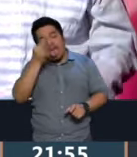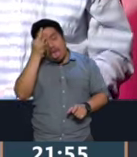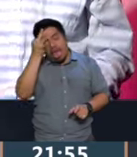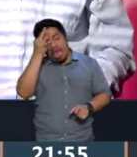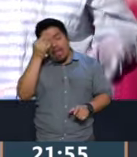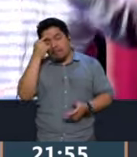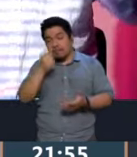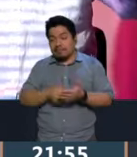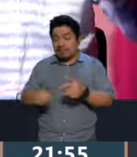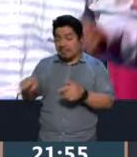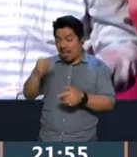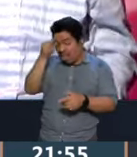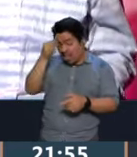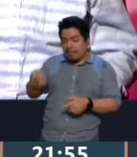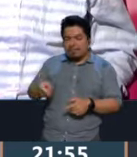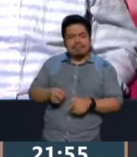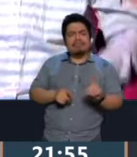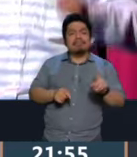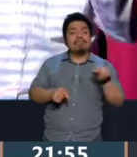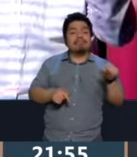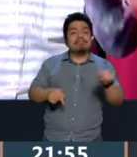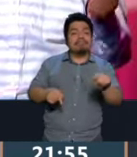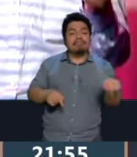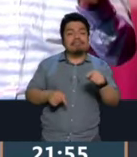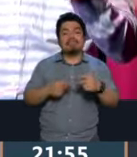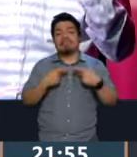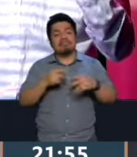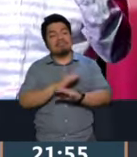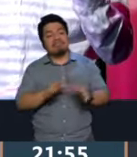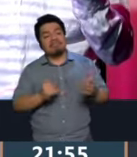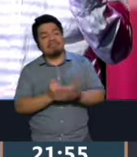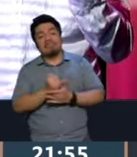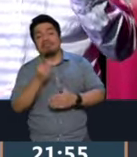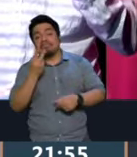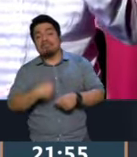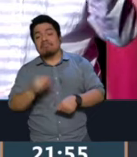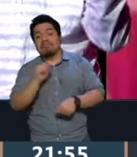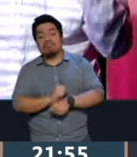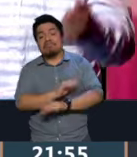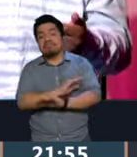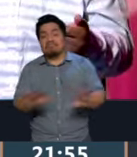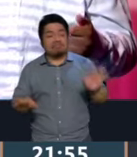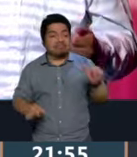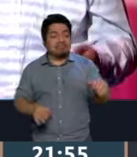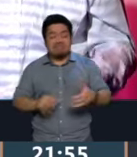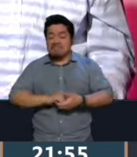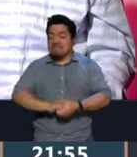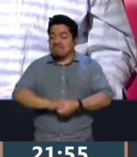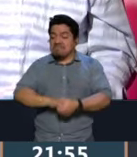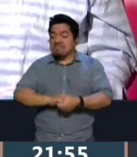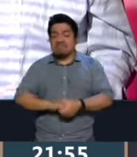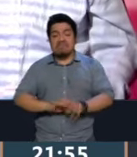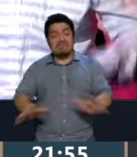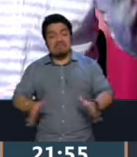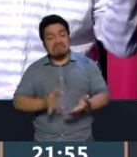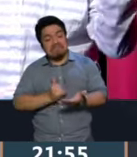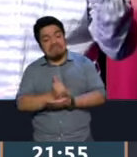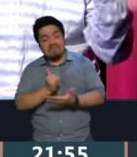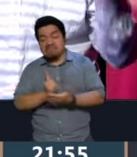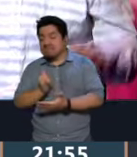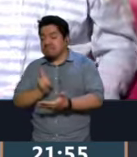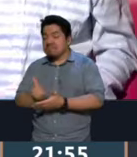tonto. Entonces dejemos que la gente decida. Ya lo que hicimos, lo hicimos. Y estas dos semanas, que cada quien afiance a su electorado